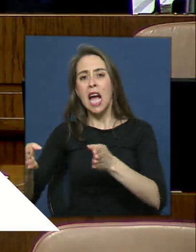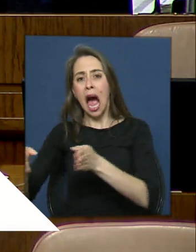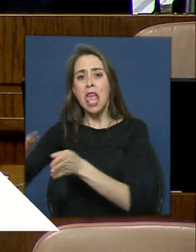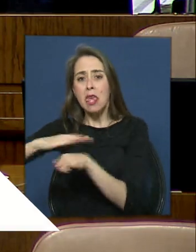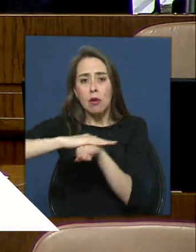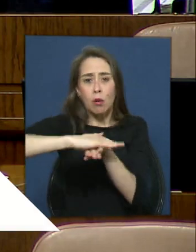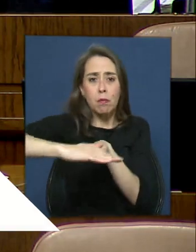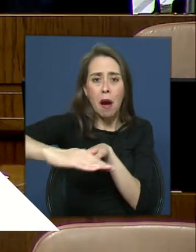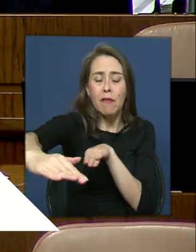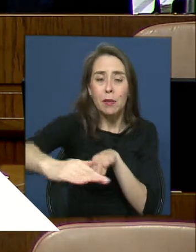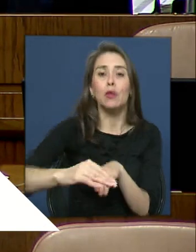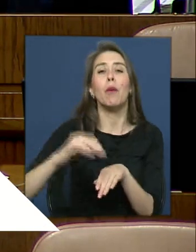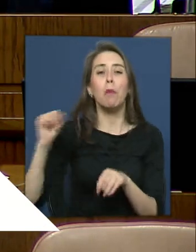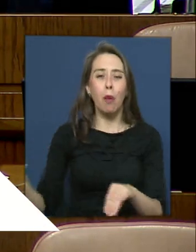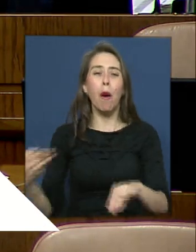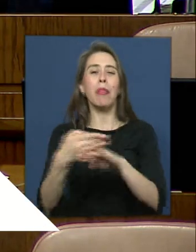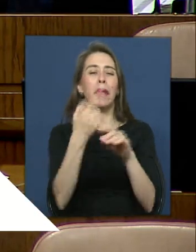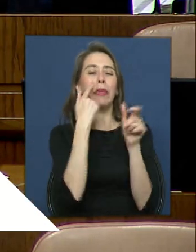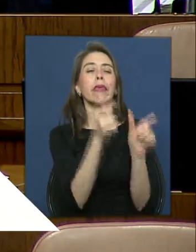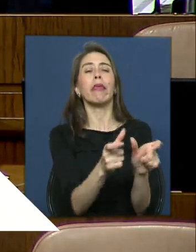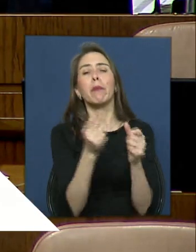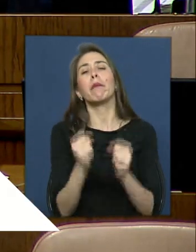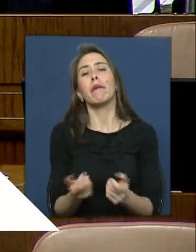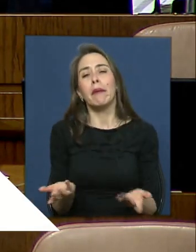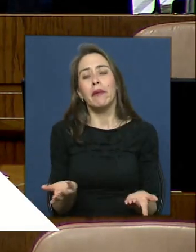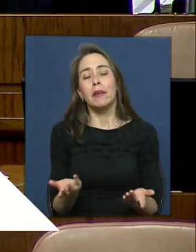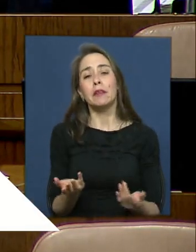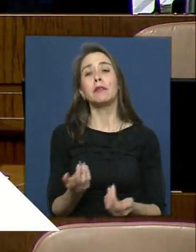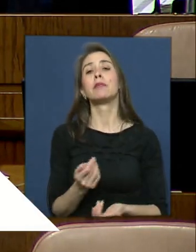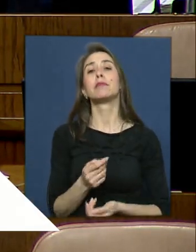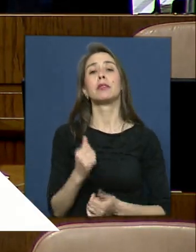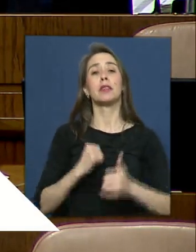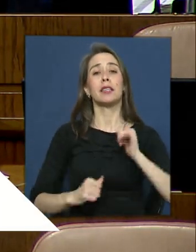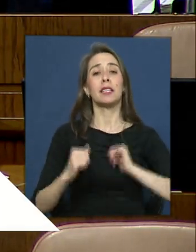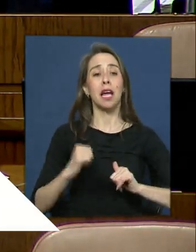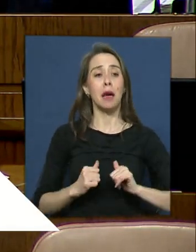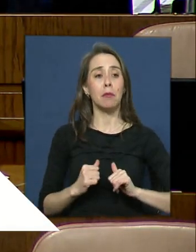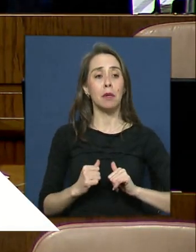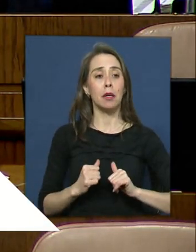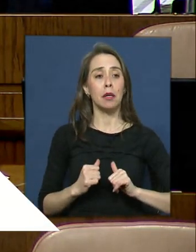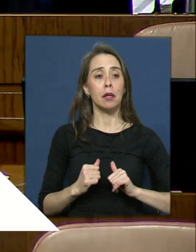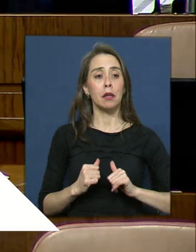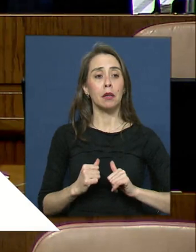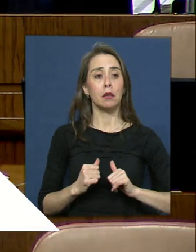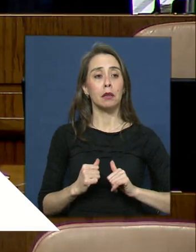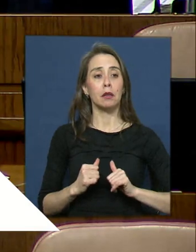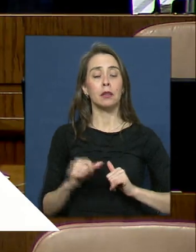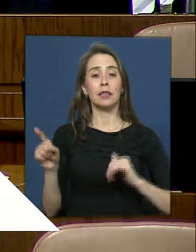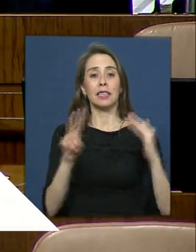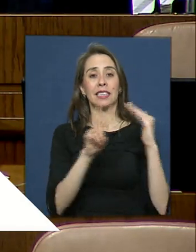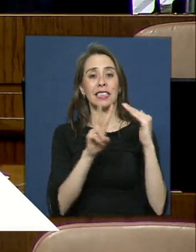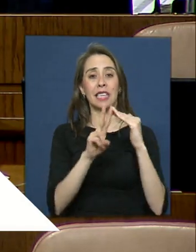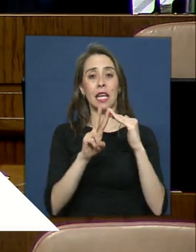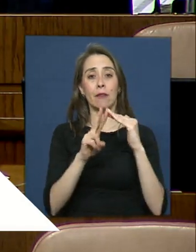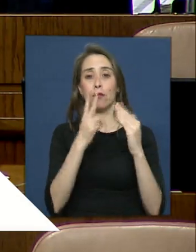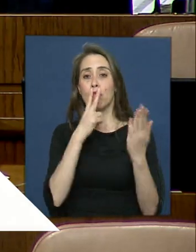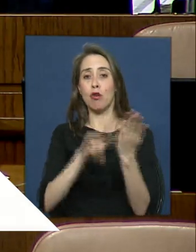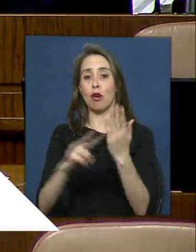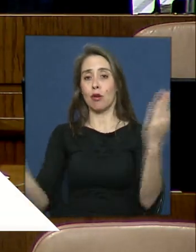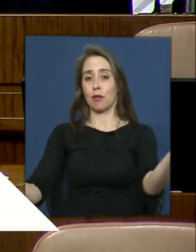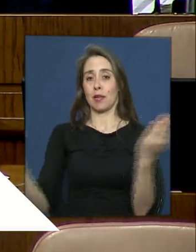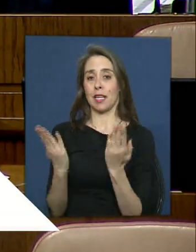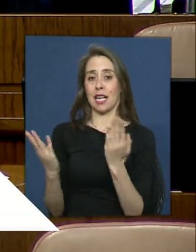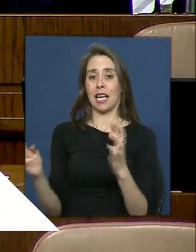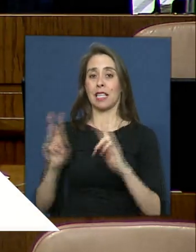posibilidad de fiscalizar y de controlar es evidente. Lo más dramático es que ante la toma indebida por parte del Servio de dos oficios que emanaron